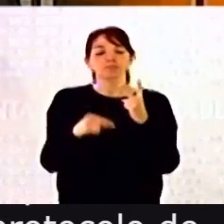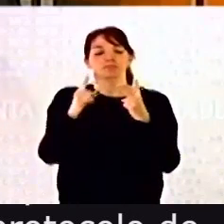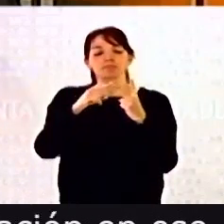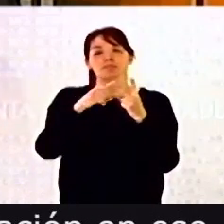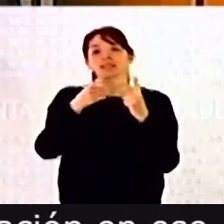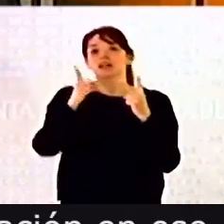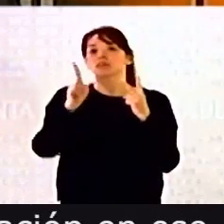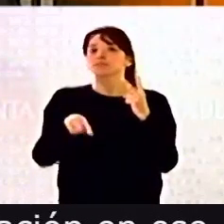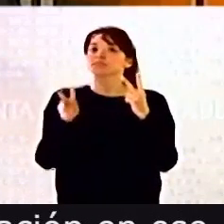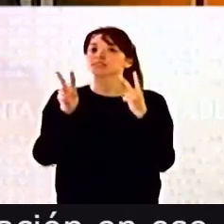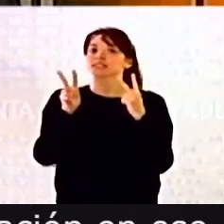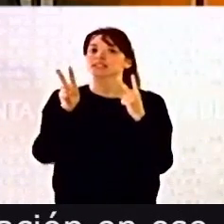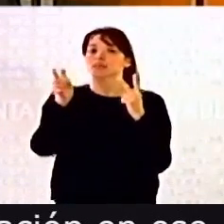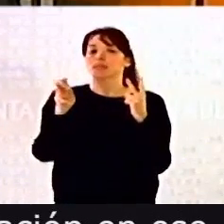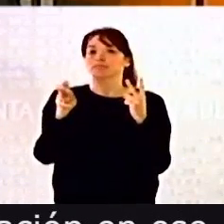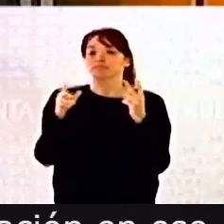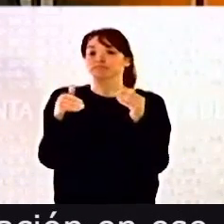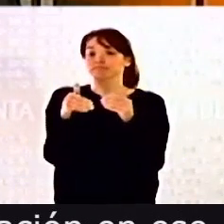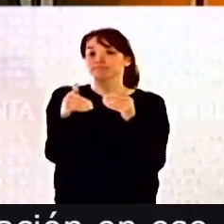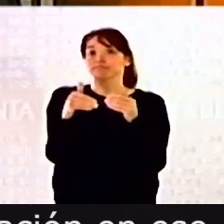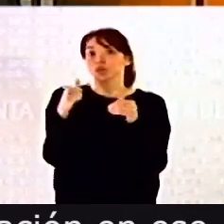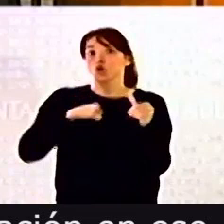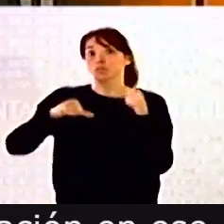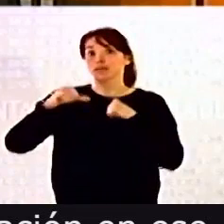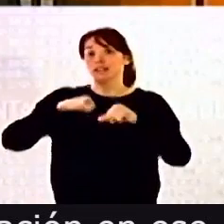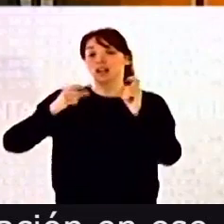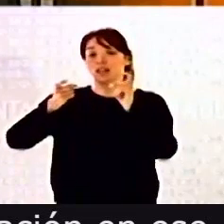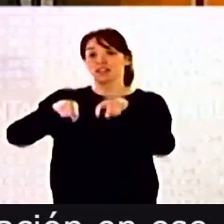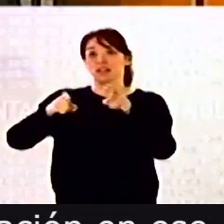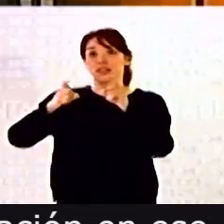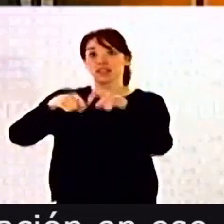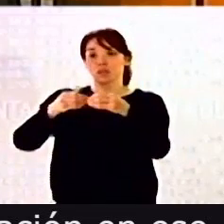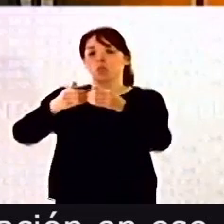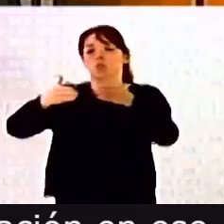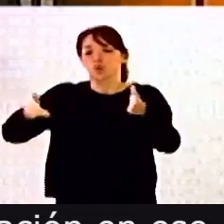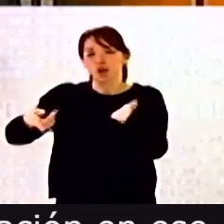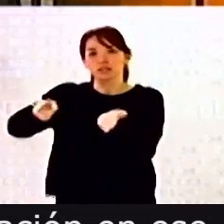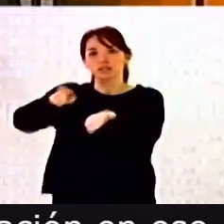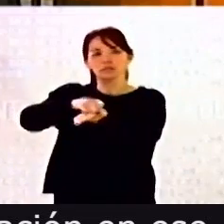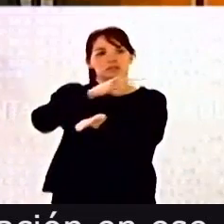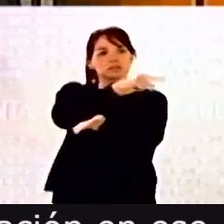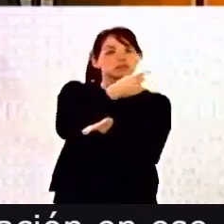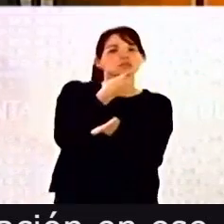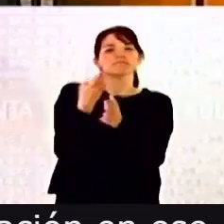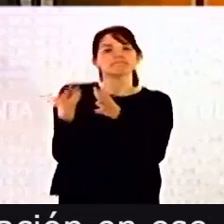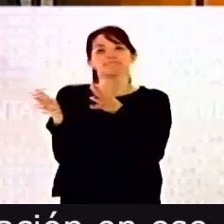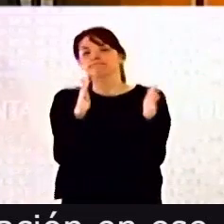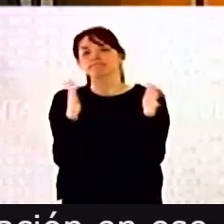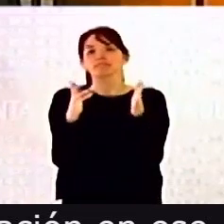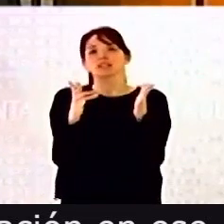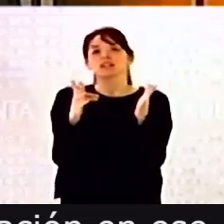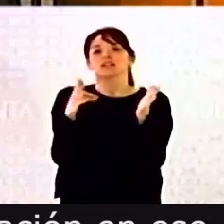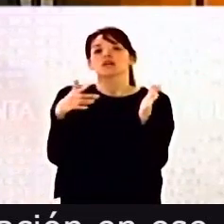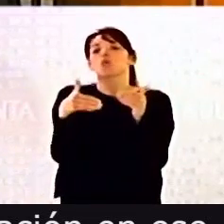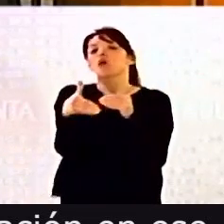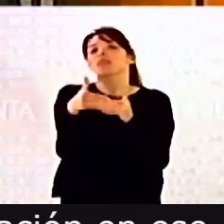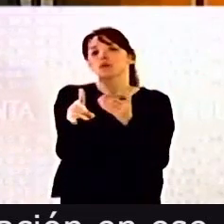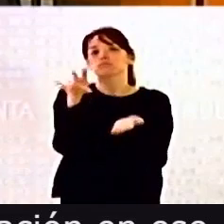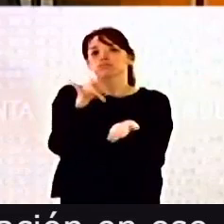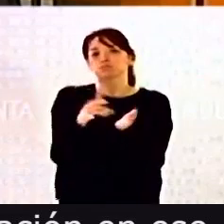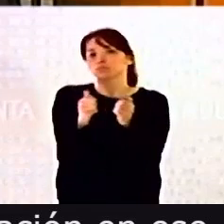la reapertura de actividad en los hospitales, que ha señalado si hay más o menos una fecha aproximada de cuándo se va